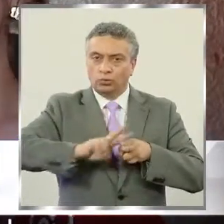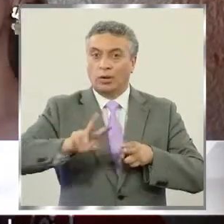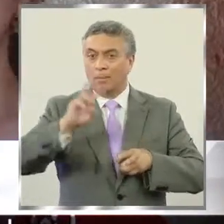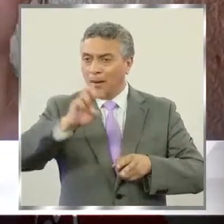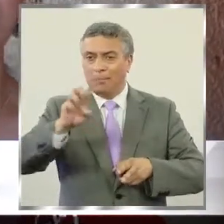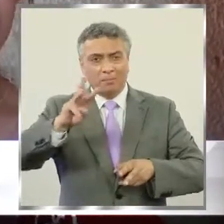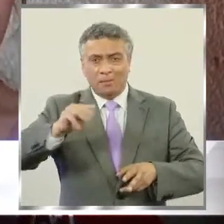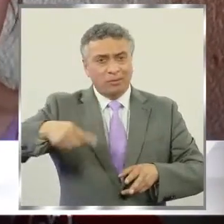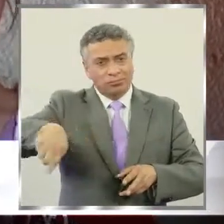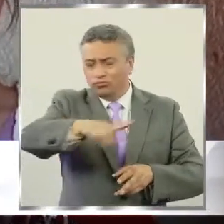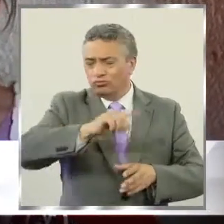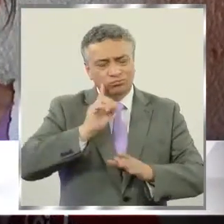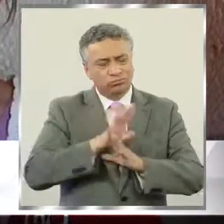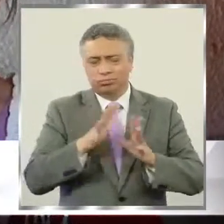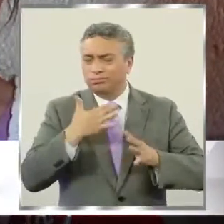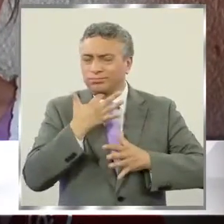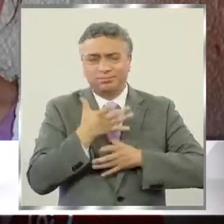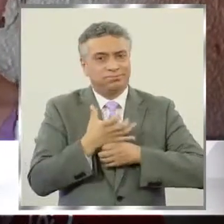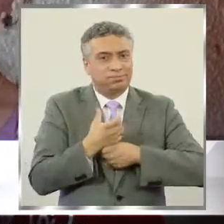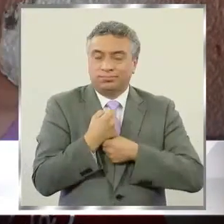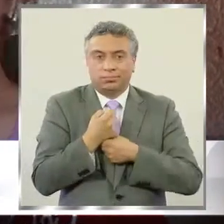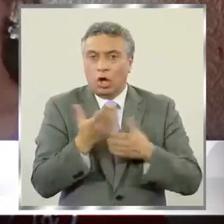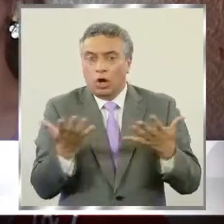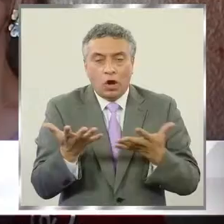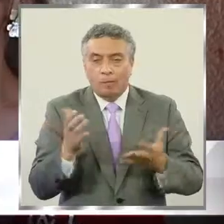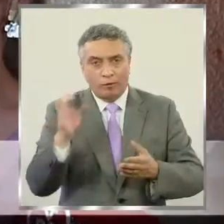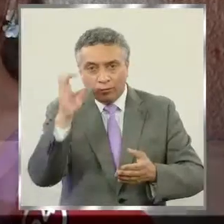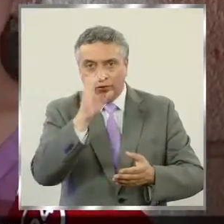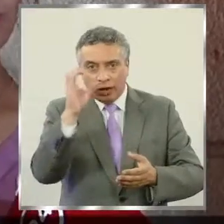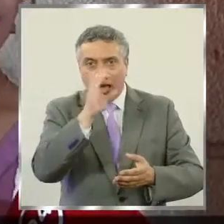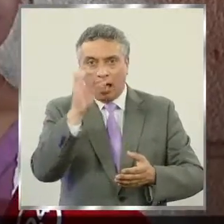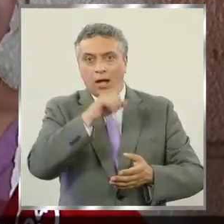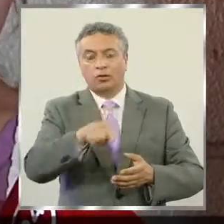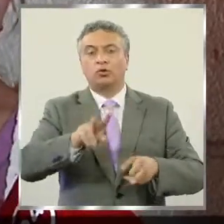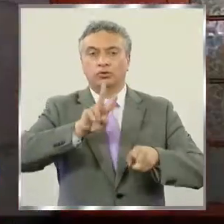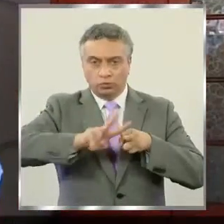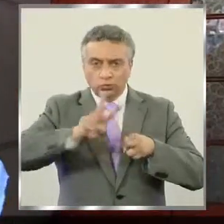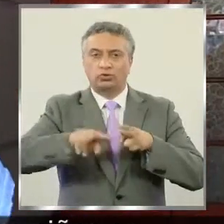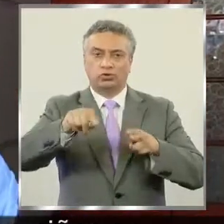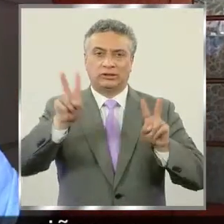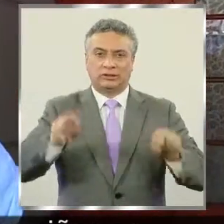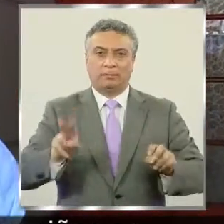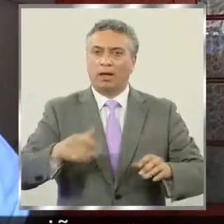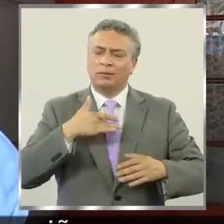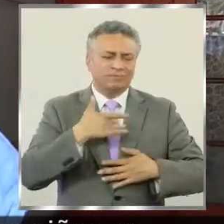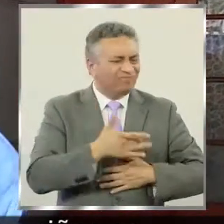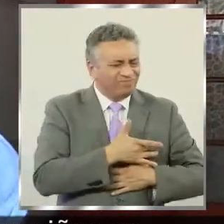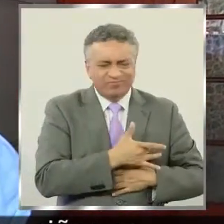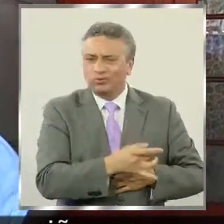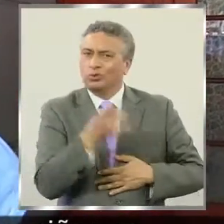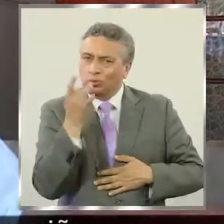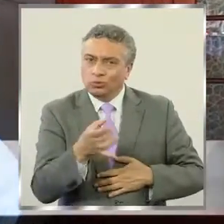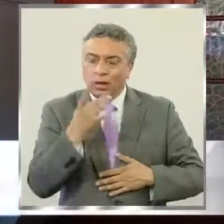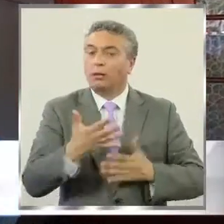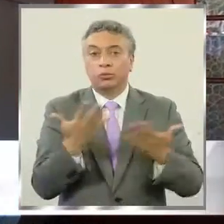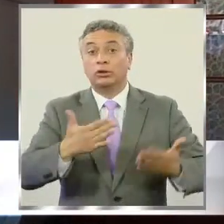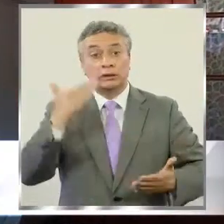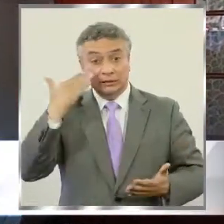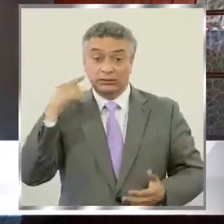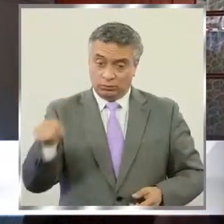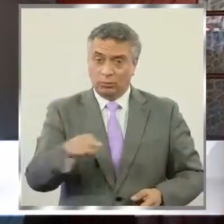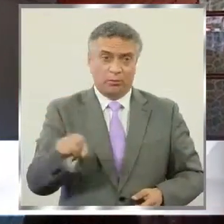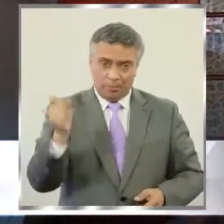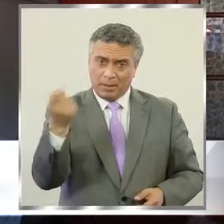angustiados e intentando buscar alguna manera de solucionar este tema. Y lo sentimos tanto por nuestros niños en primer